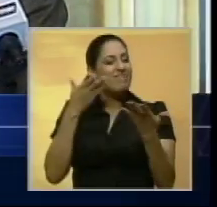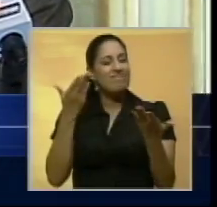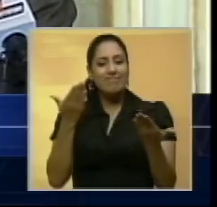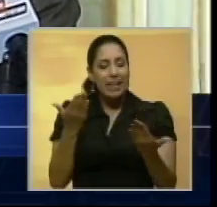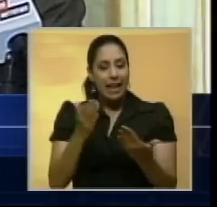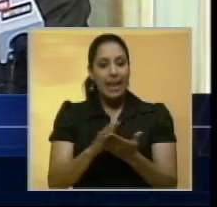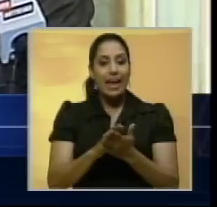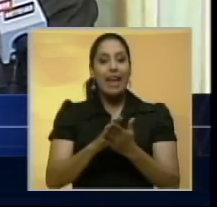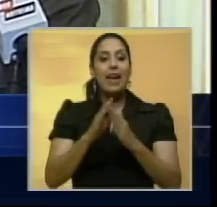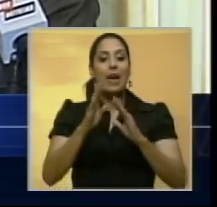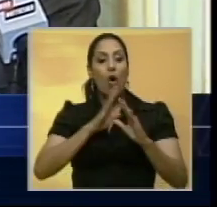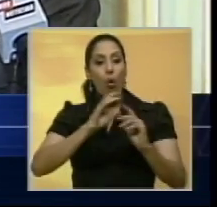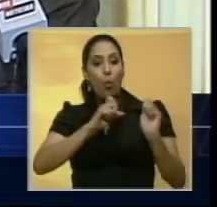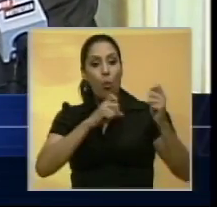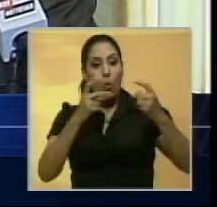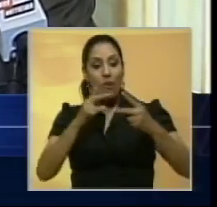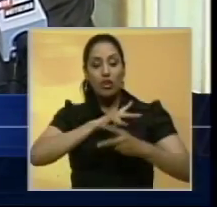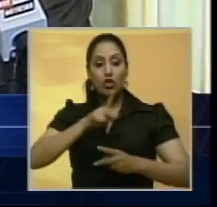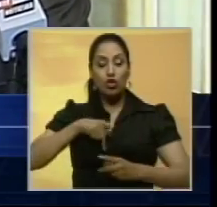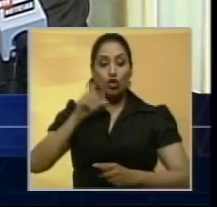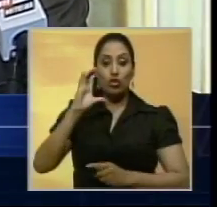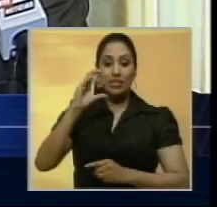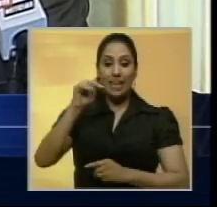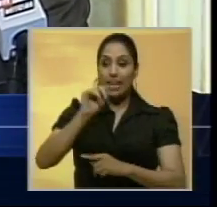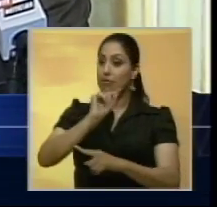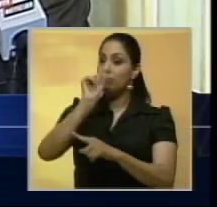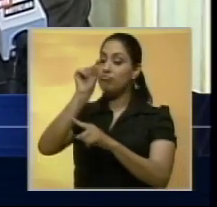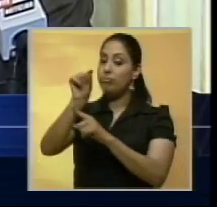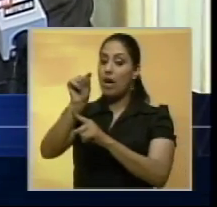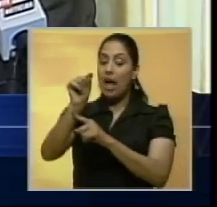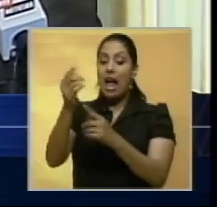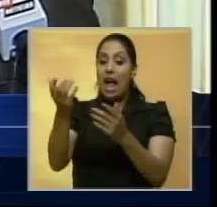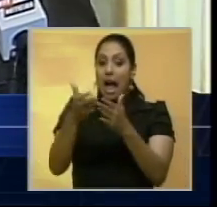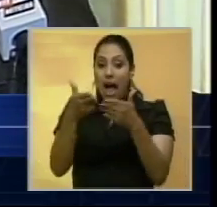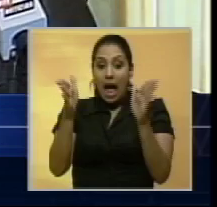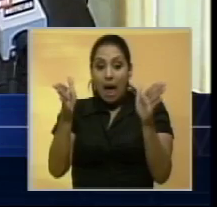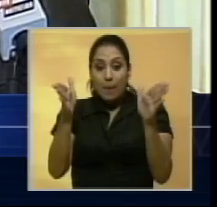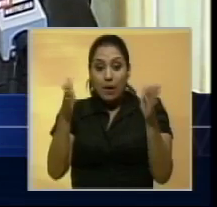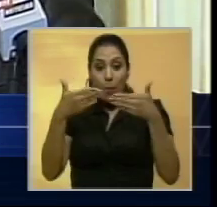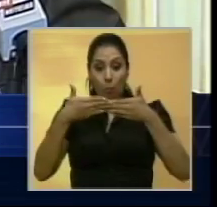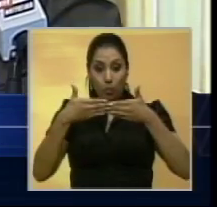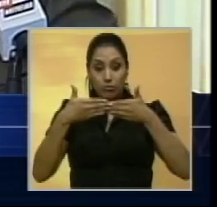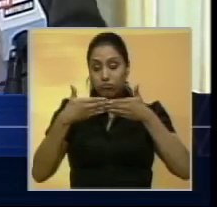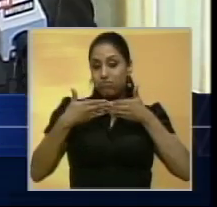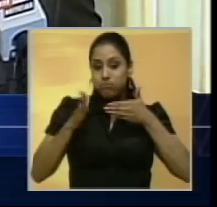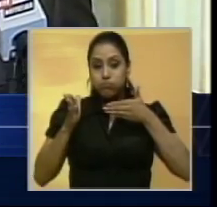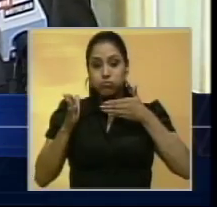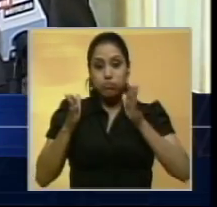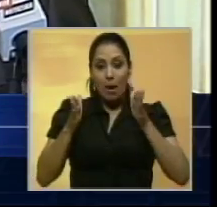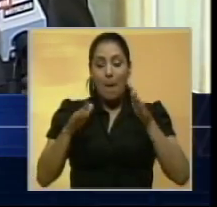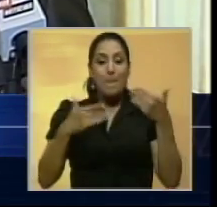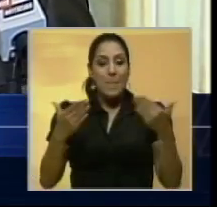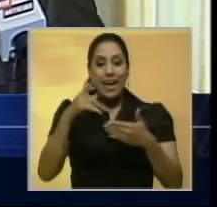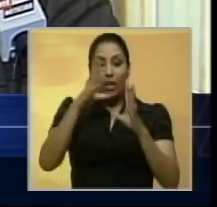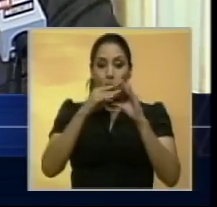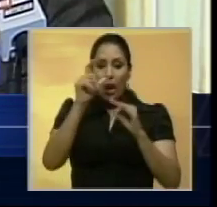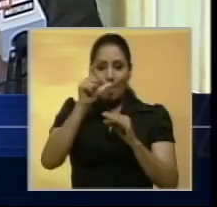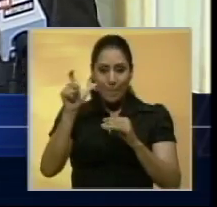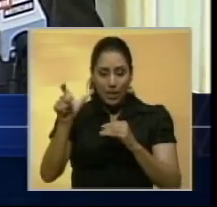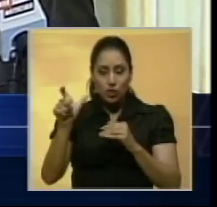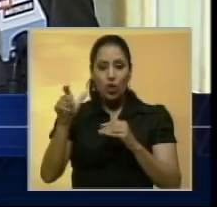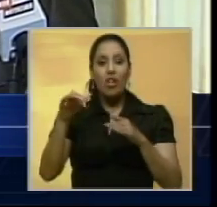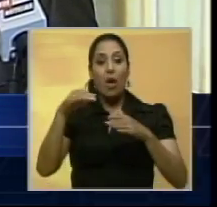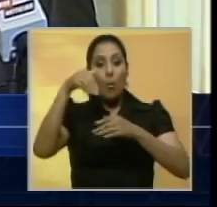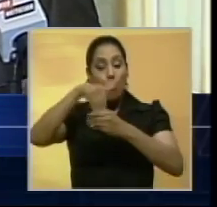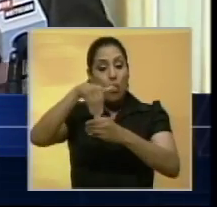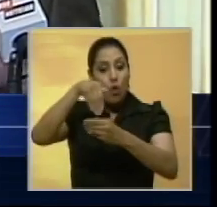refiere al emplazamiento que hacemos al CNE a que abra las puertas para que todos los venezolanos, a través